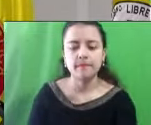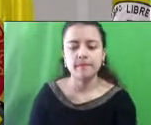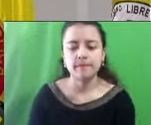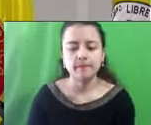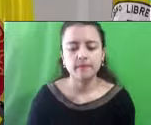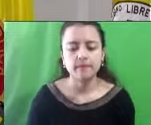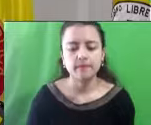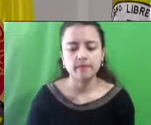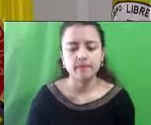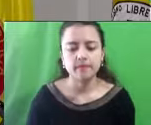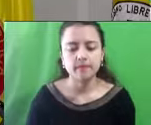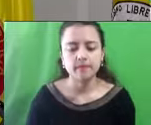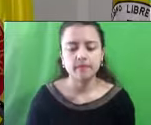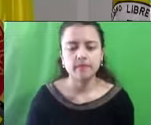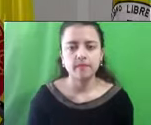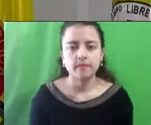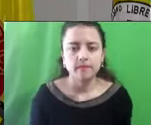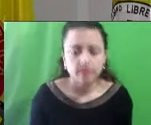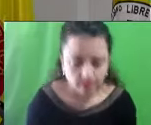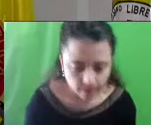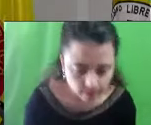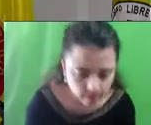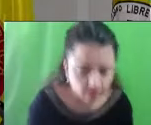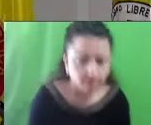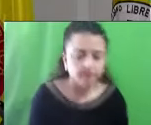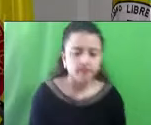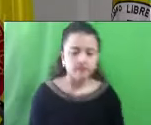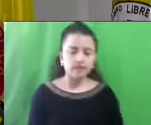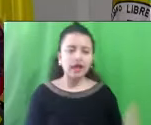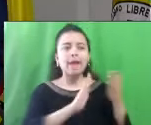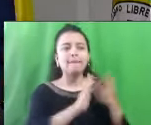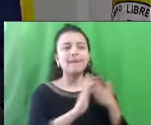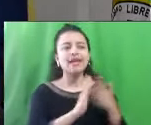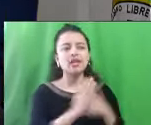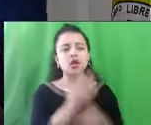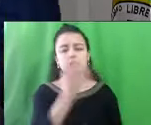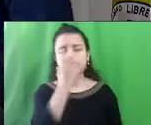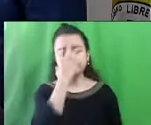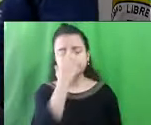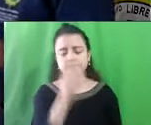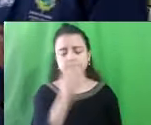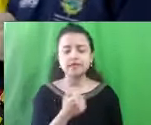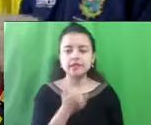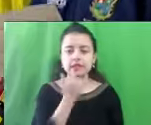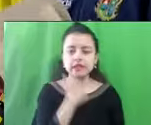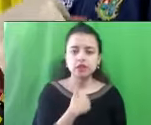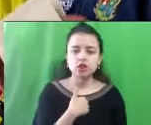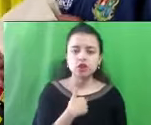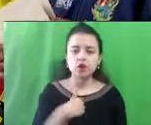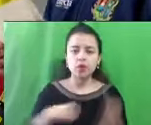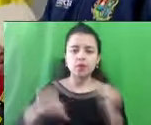Vamos antes con el subgerente de Mercado y Ventas, Rafael Humberto Barragán Rosso. Bienvenido.